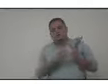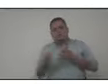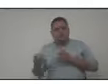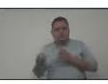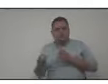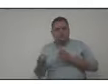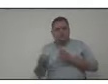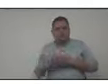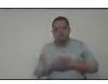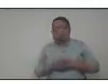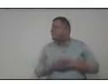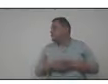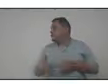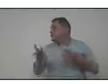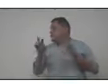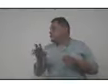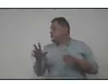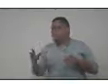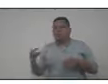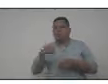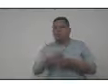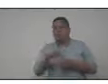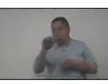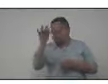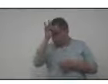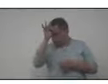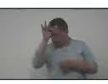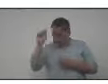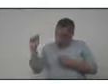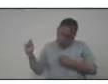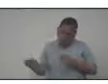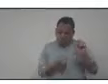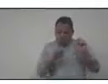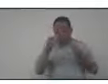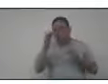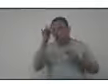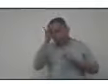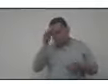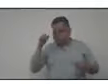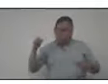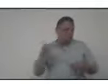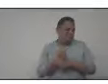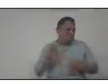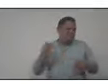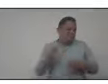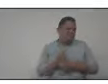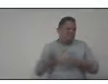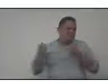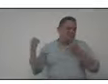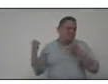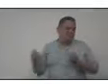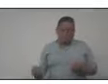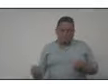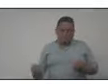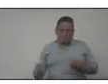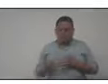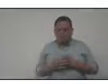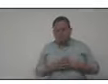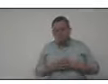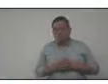63.188. Y ya en la parte de internación, de hospitalización, fue el trabajo duro, lo que migramos de internación,